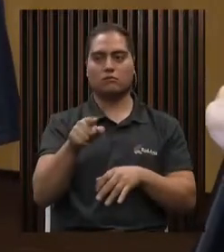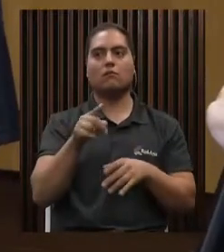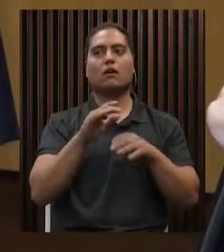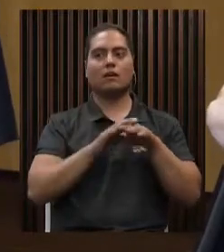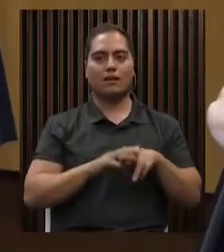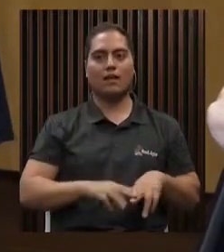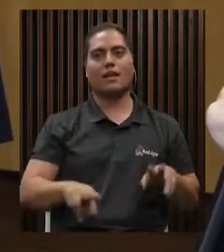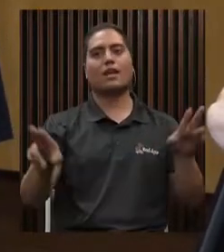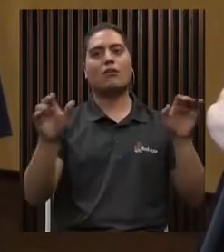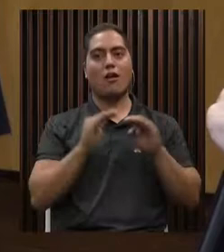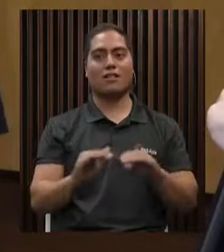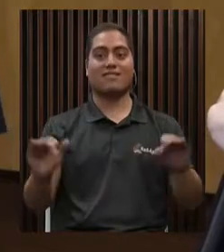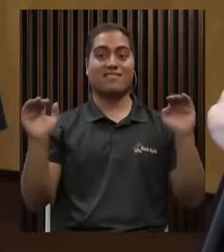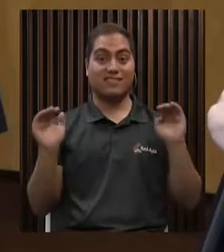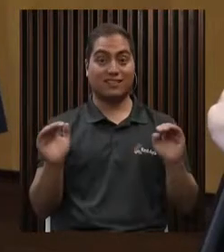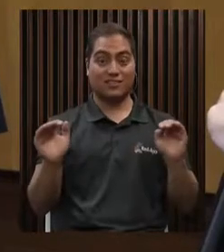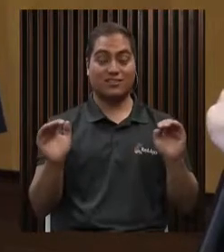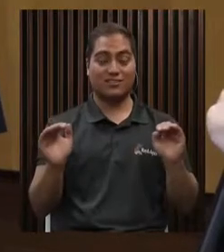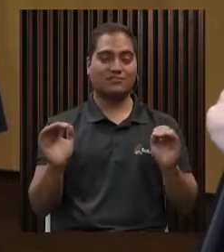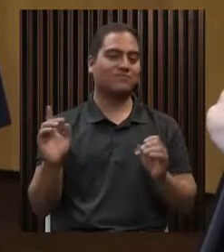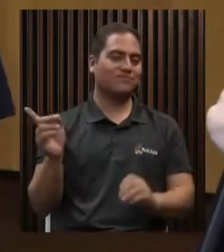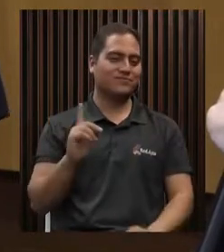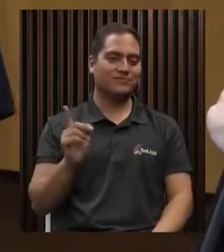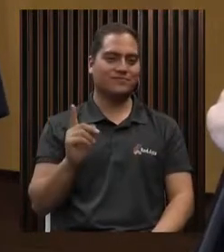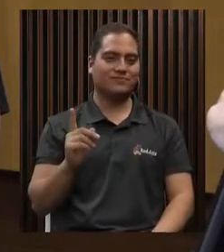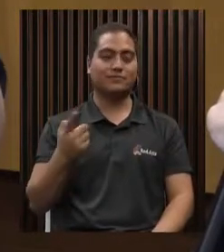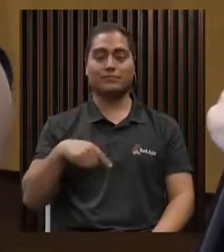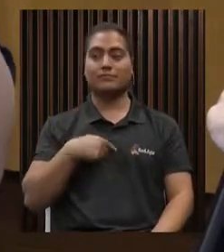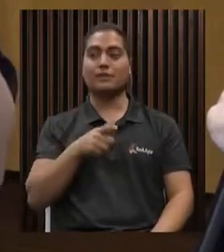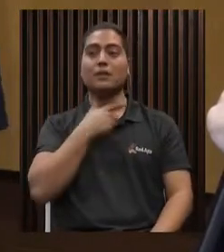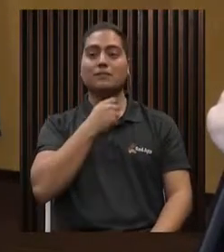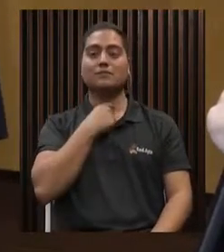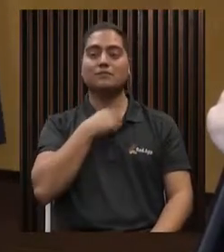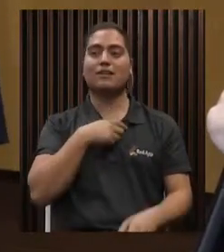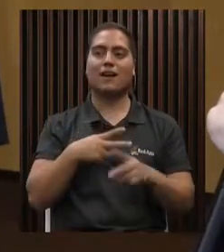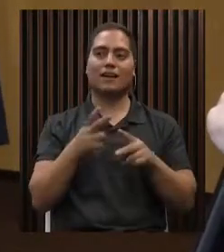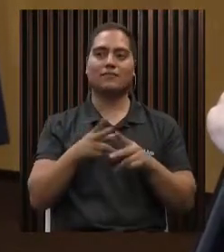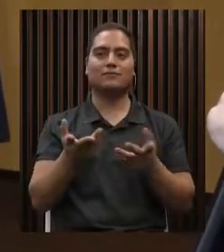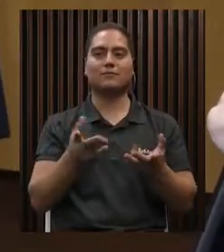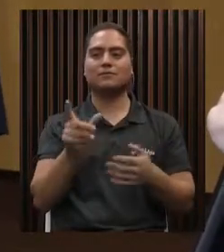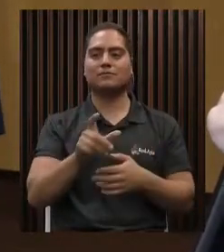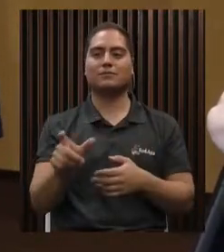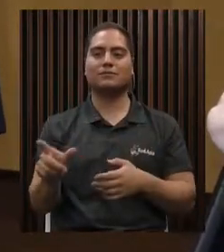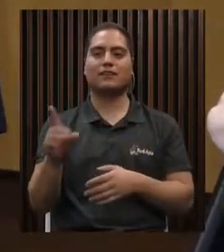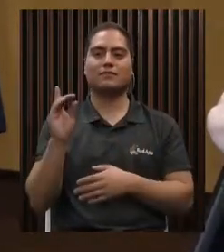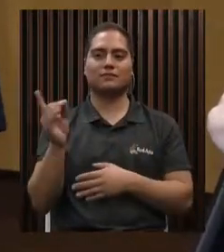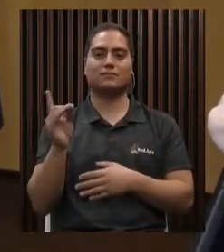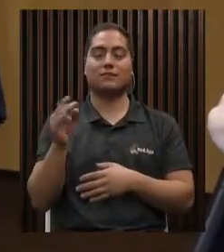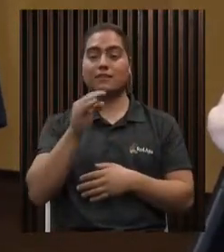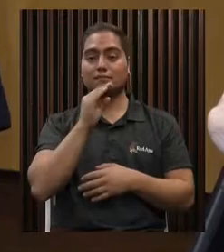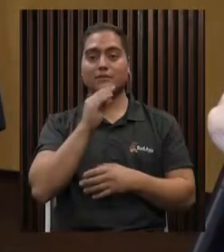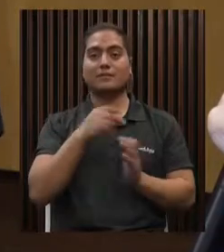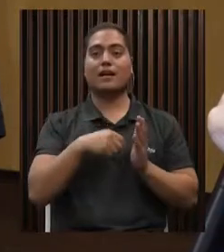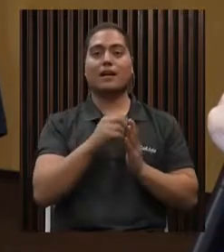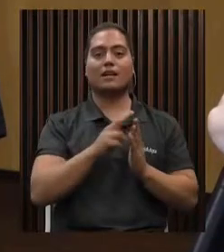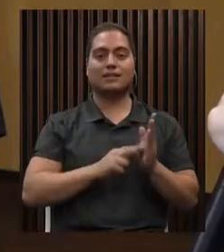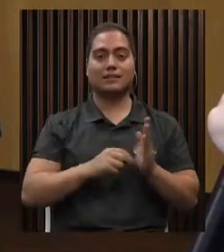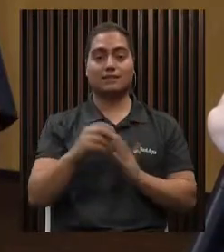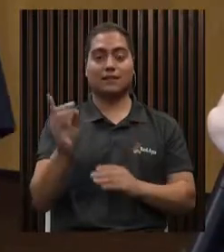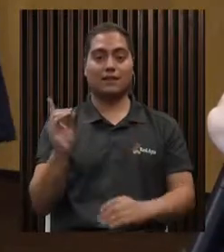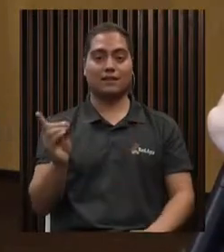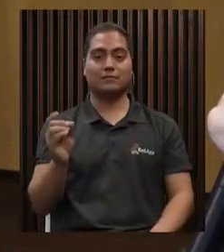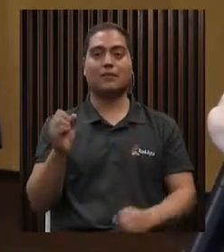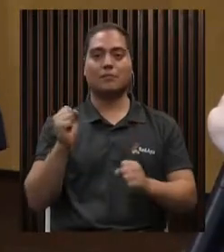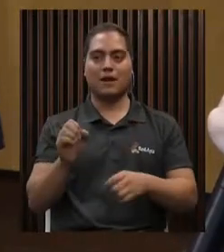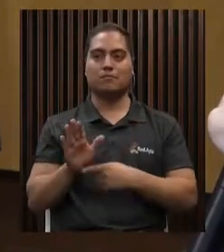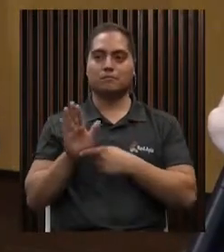distendido. Pero claro, nosotros quisimos hacerla para que las personas con discapacidad, incluso el artista con discapacidad, pudiese demostrar que